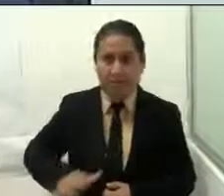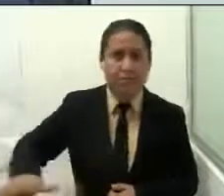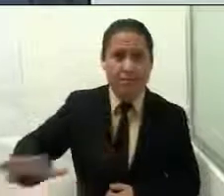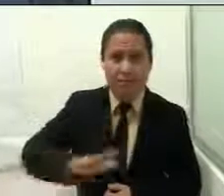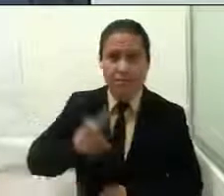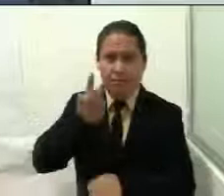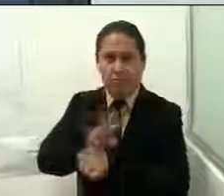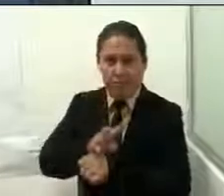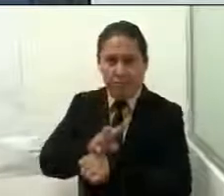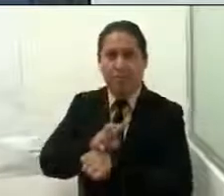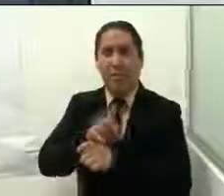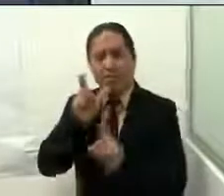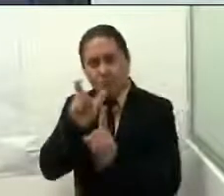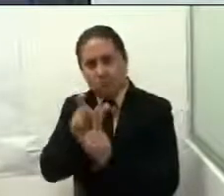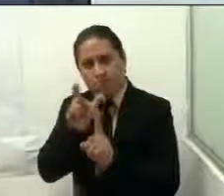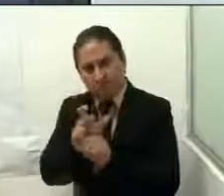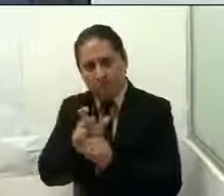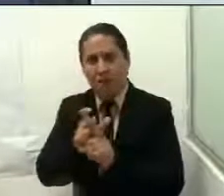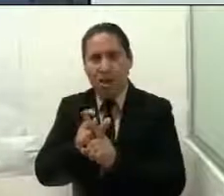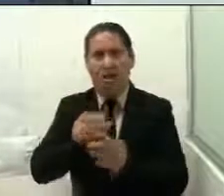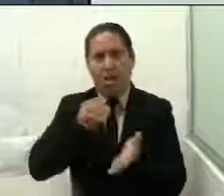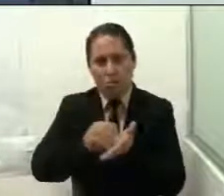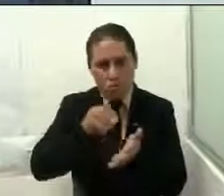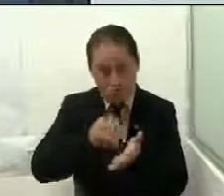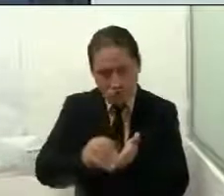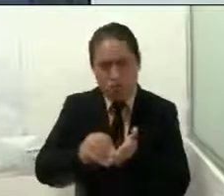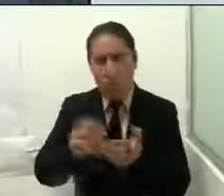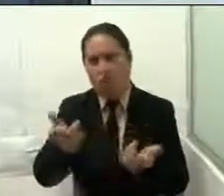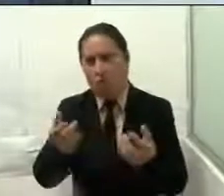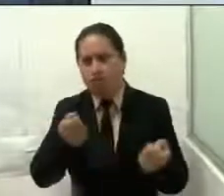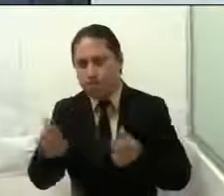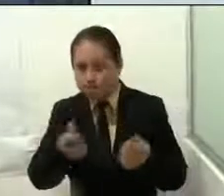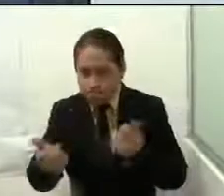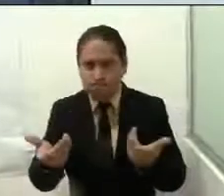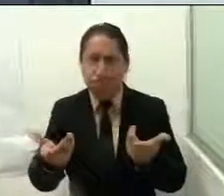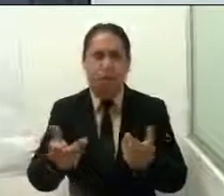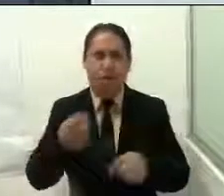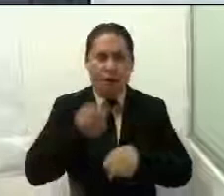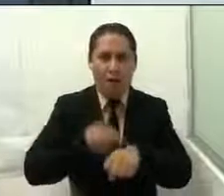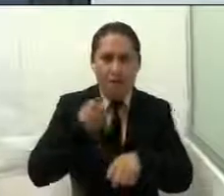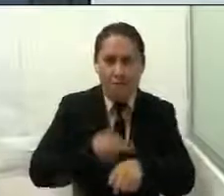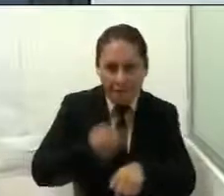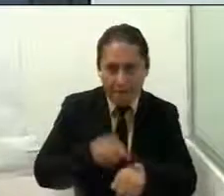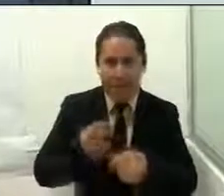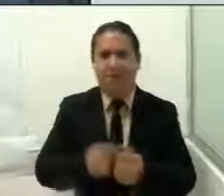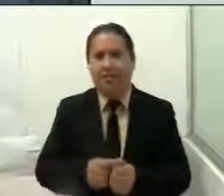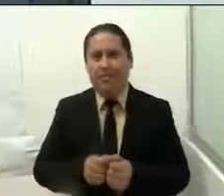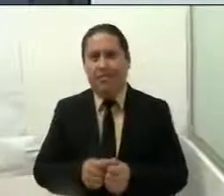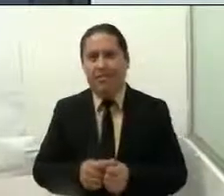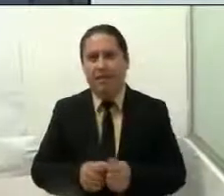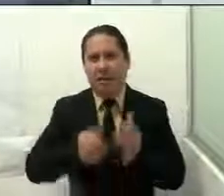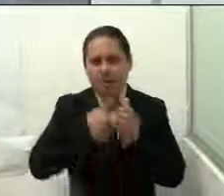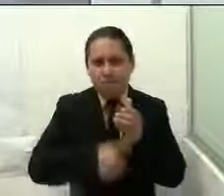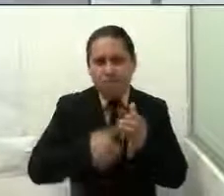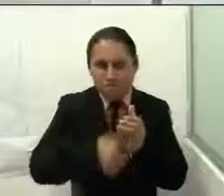la actividad porcícola de la presencia de las enfermedades llamadas diarrea epidémica